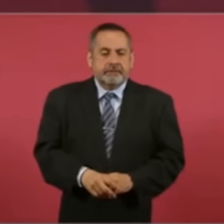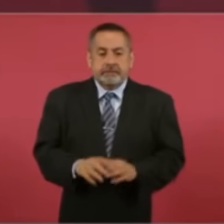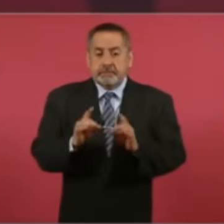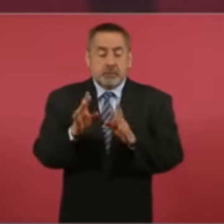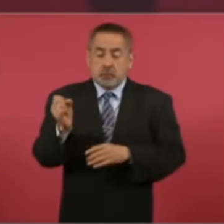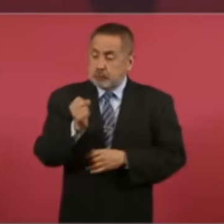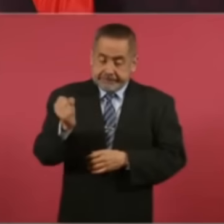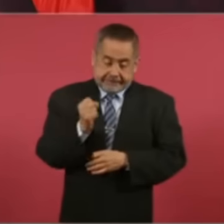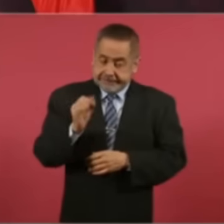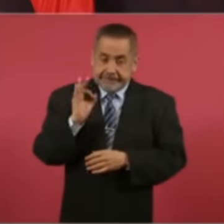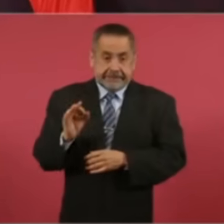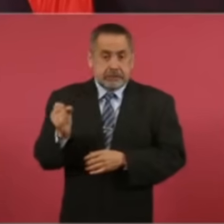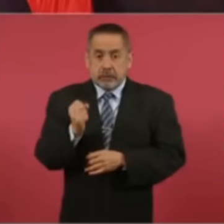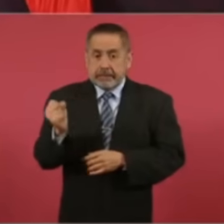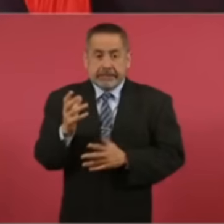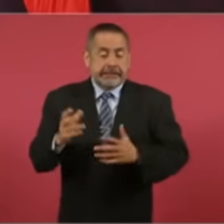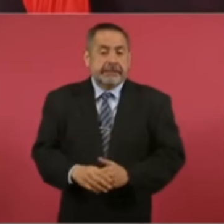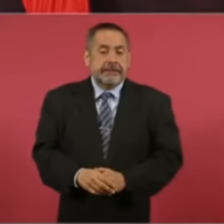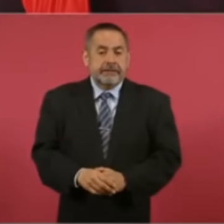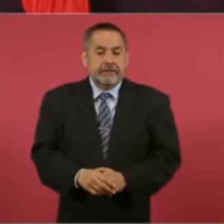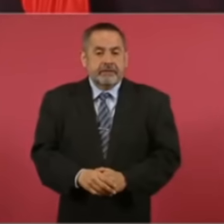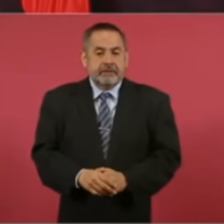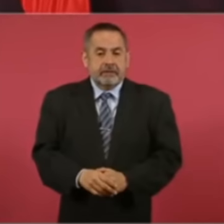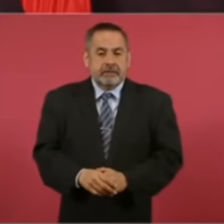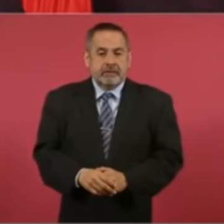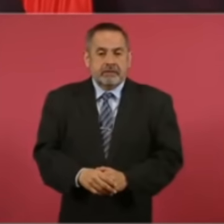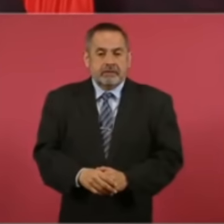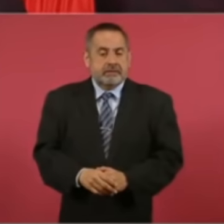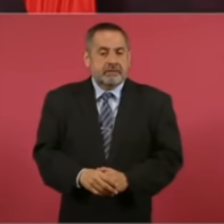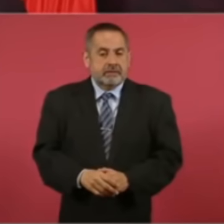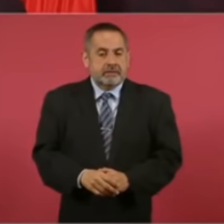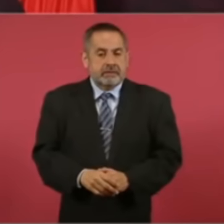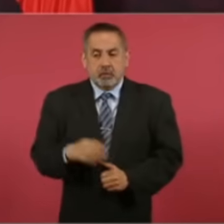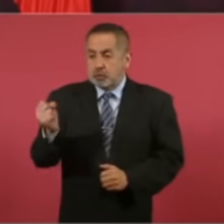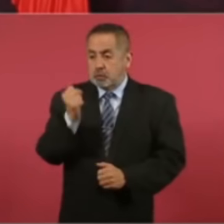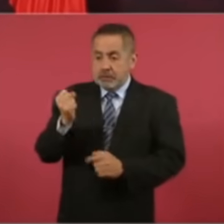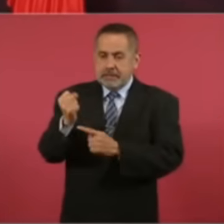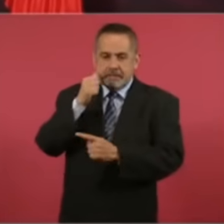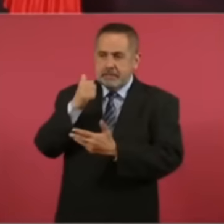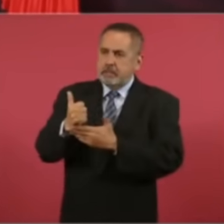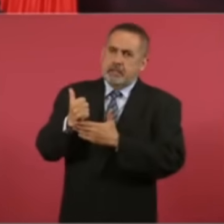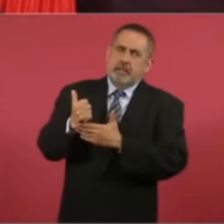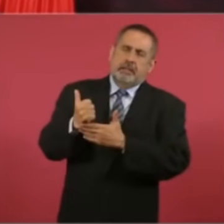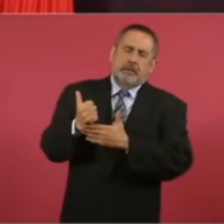tenemos suerte. Sí. La suerte cuenta mucho en todo.